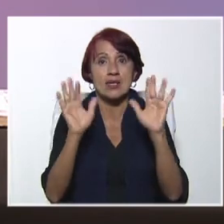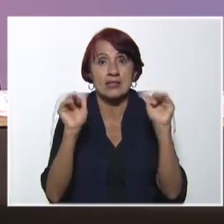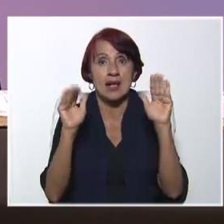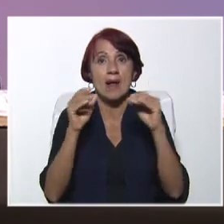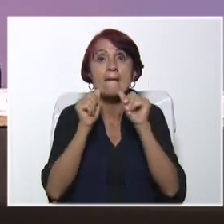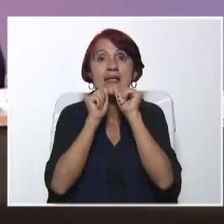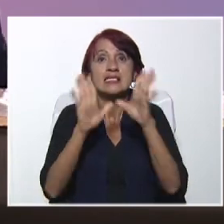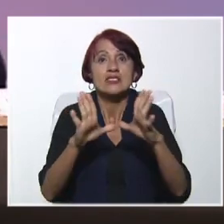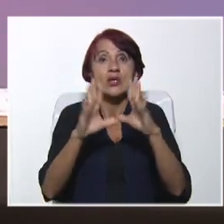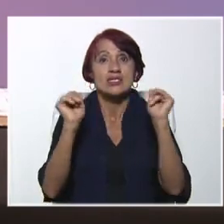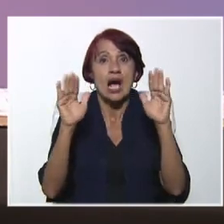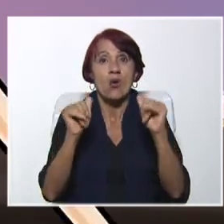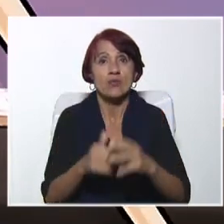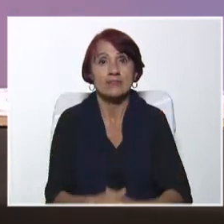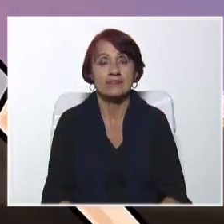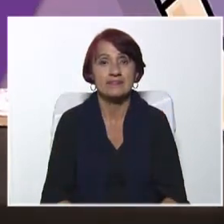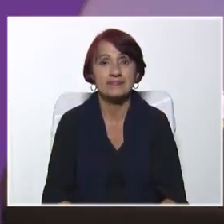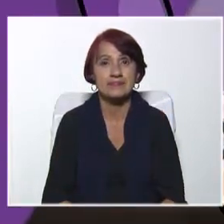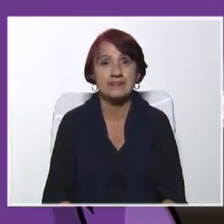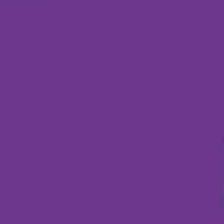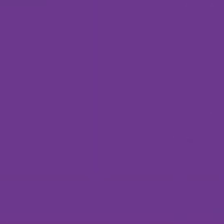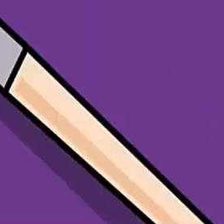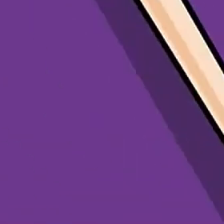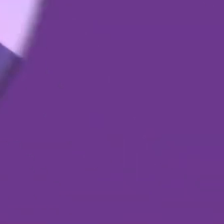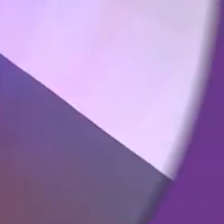Muchas bendiciones. Chao.